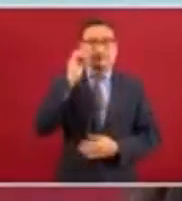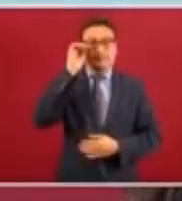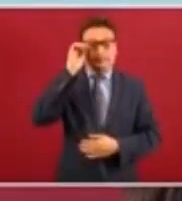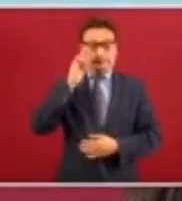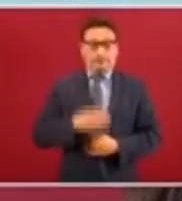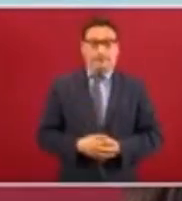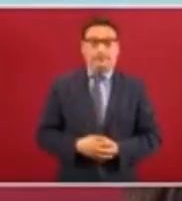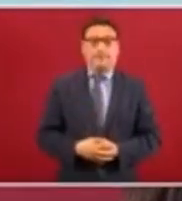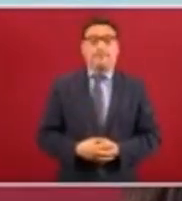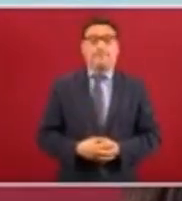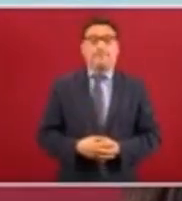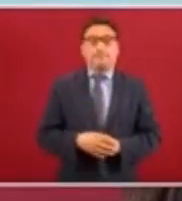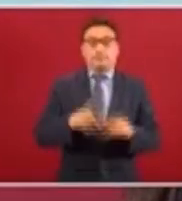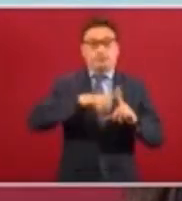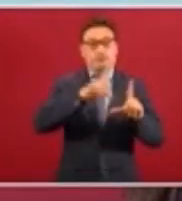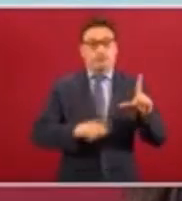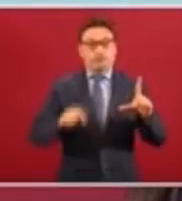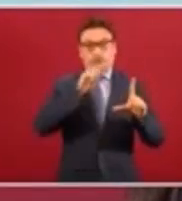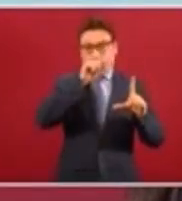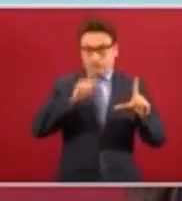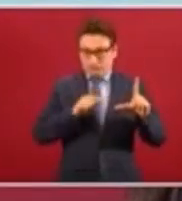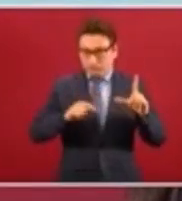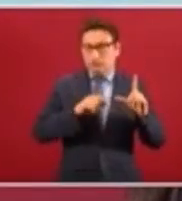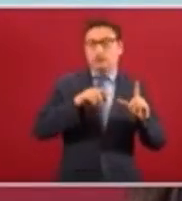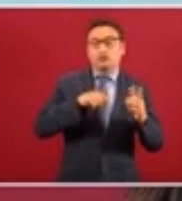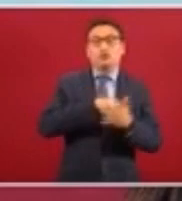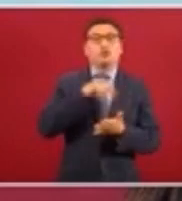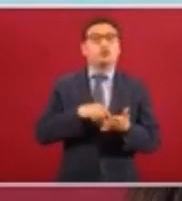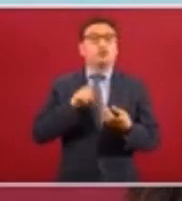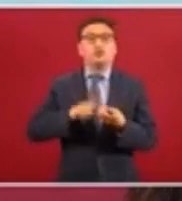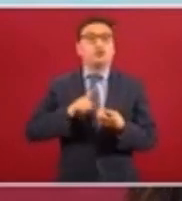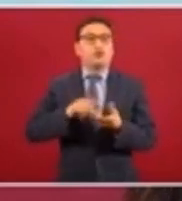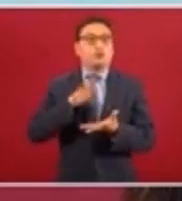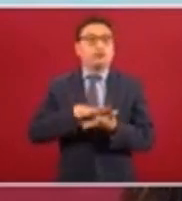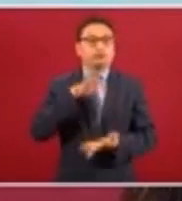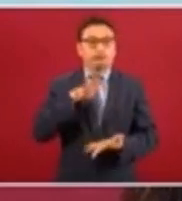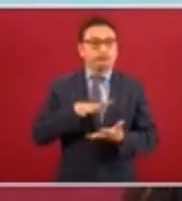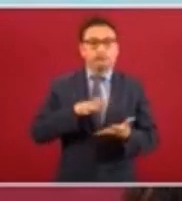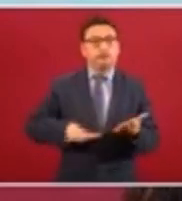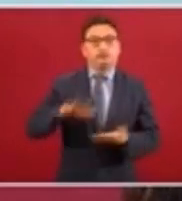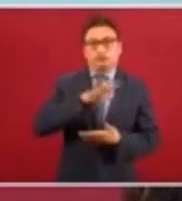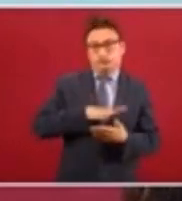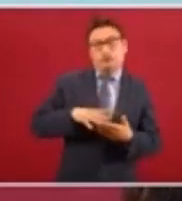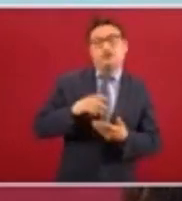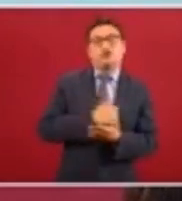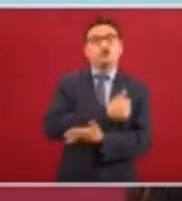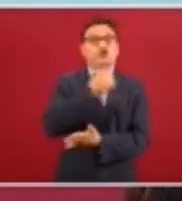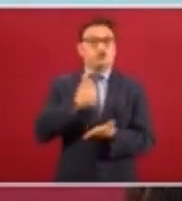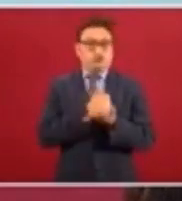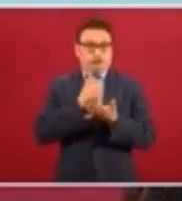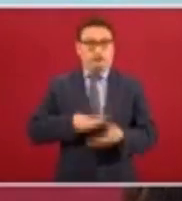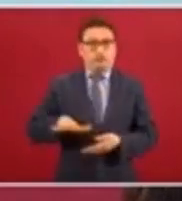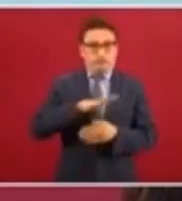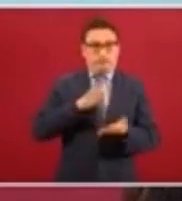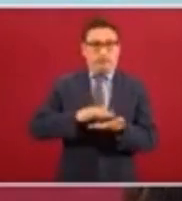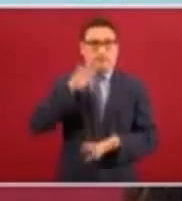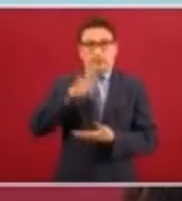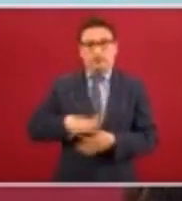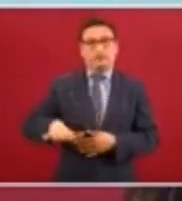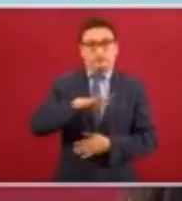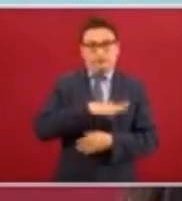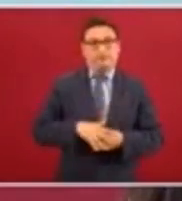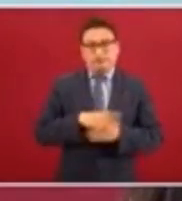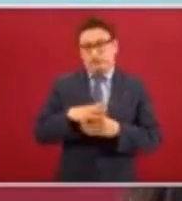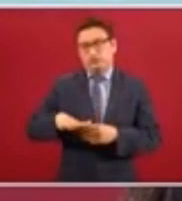En términos de la distribución geográfica, seguimos teniendo el predominio en las zonas metropolitanas, en particular la del Valle de